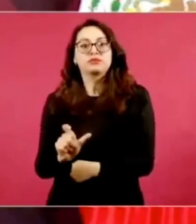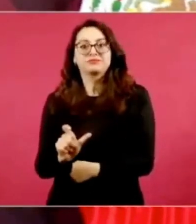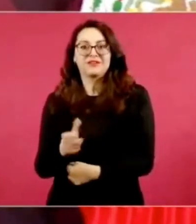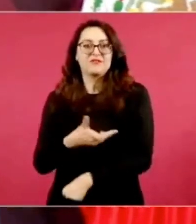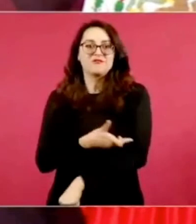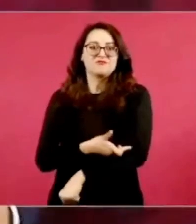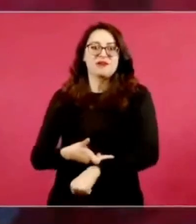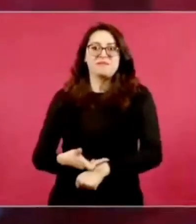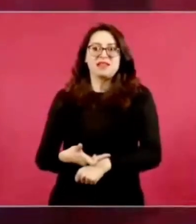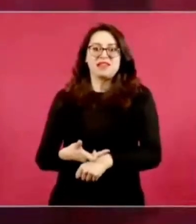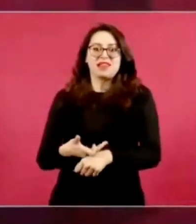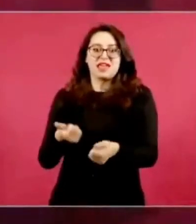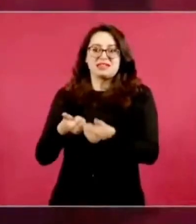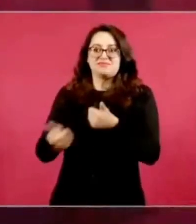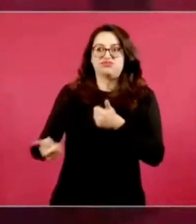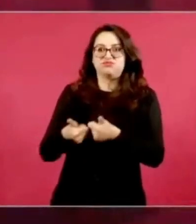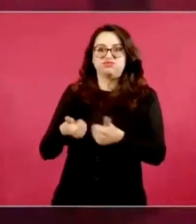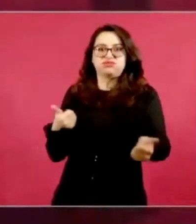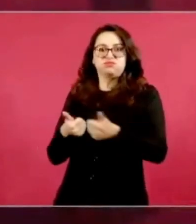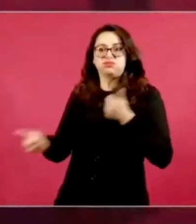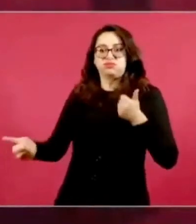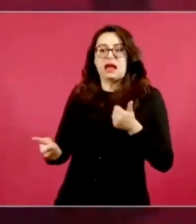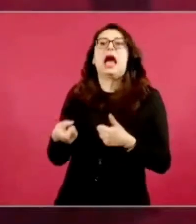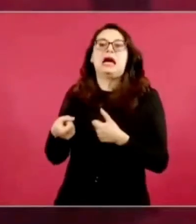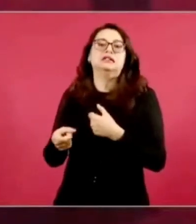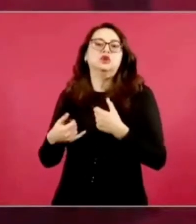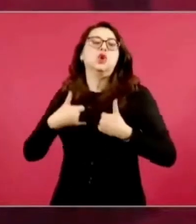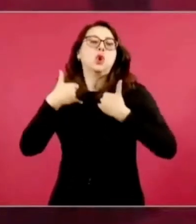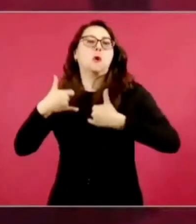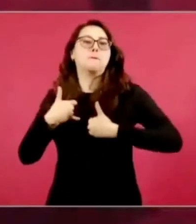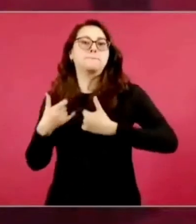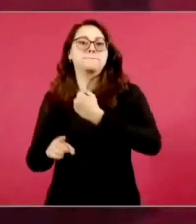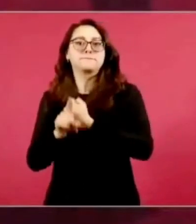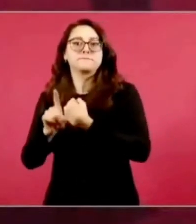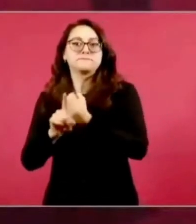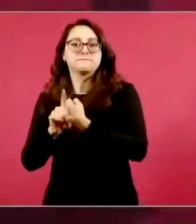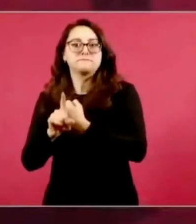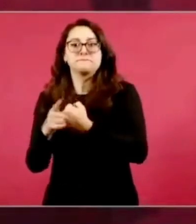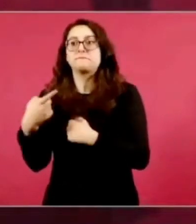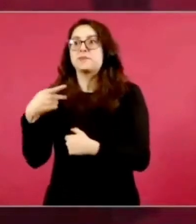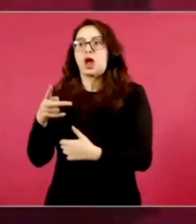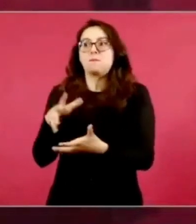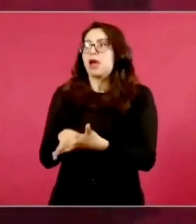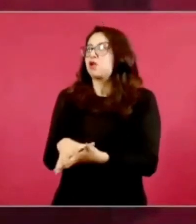Pero la familia mexicana es la principal institución de seguridad social.